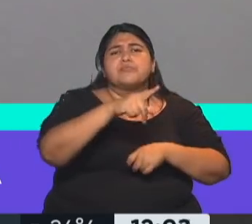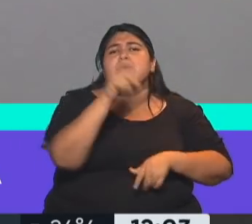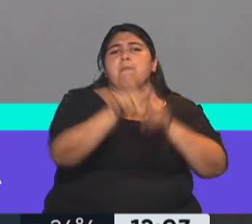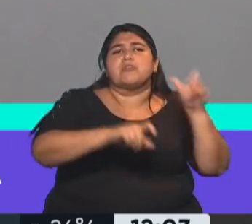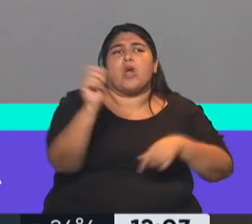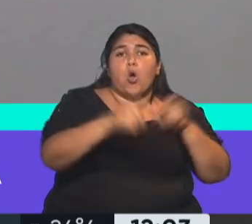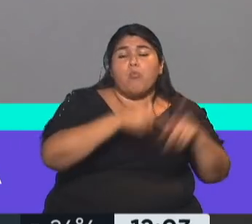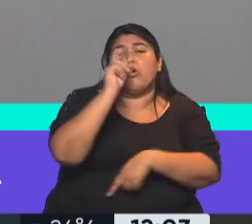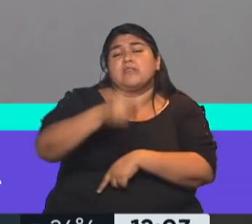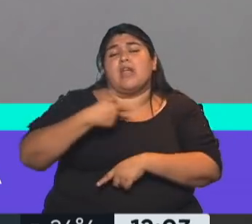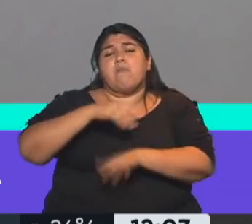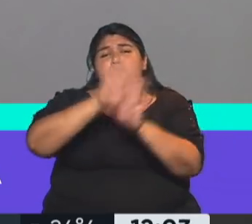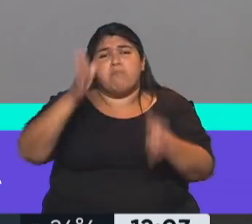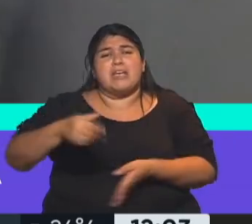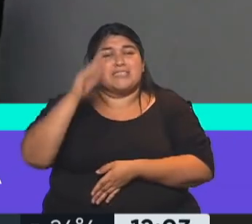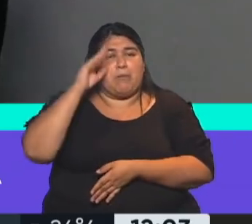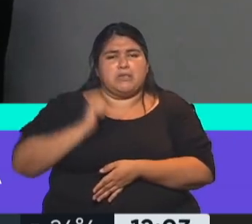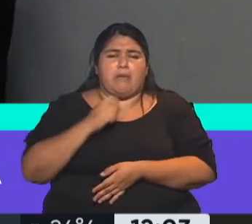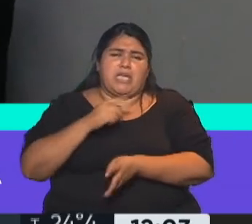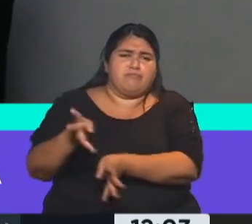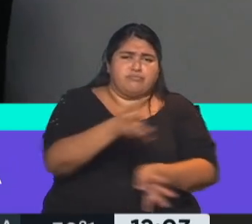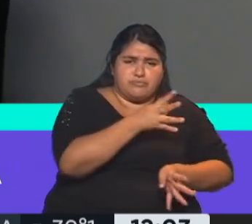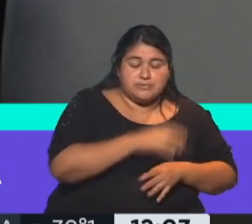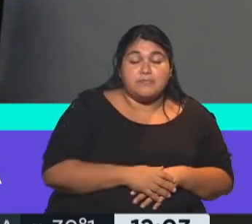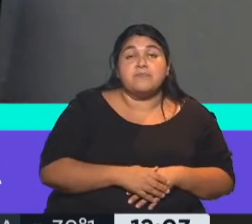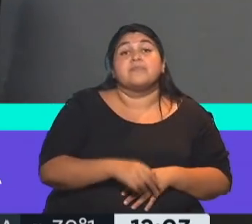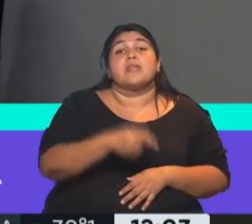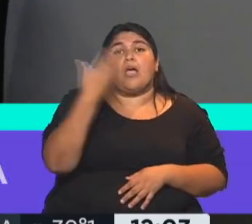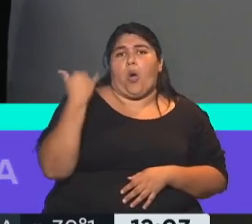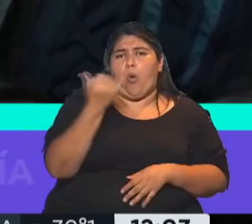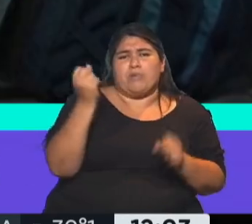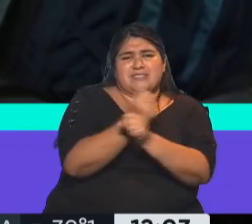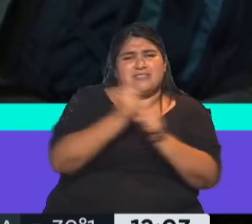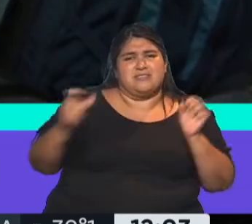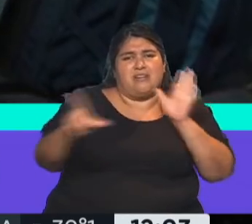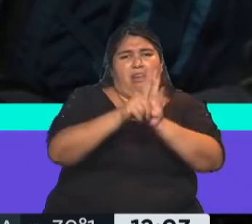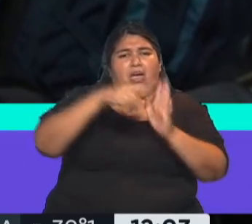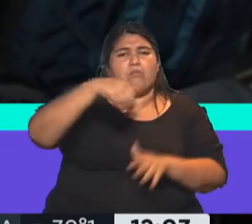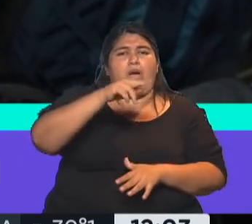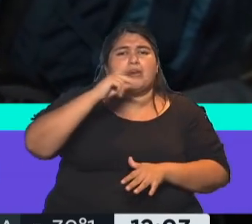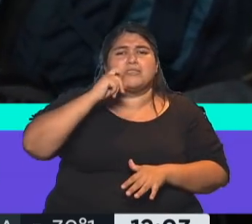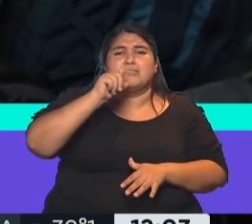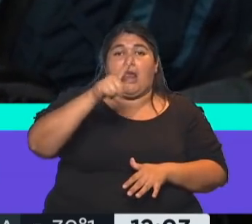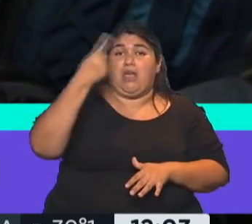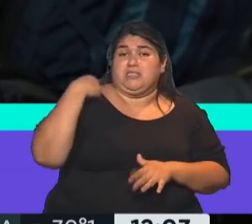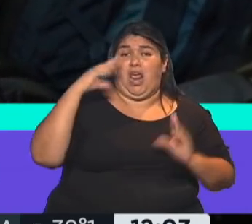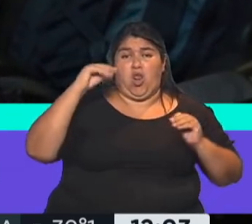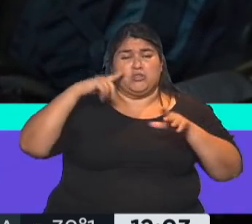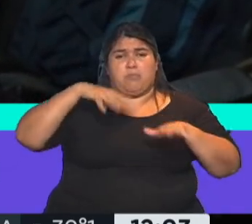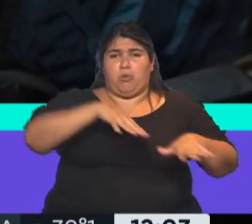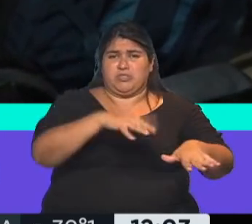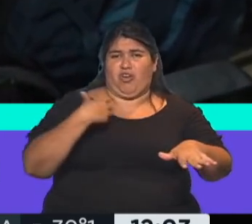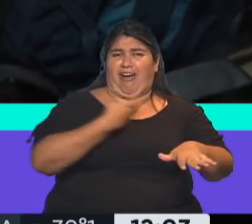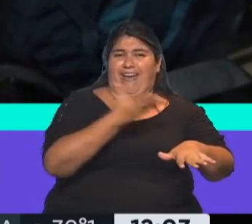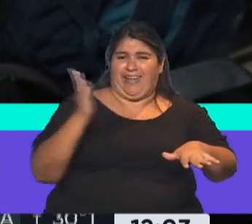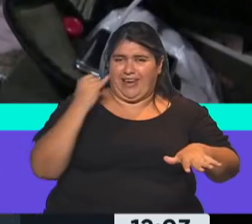militares. Recién se lo adelantábamos, el mandatario ucraniano que aprobó el jueves, recordemos, la ley marcial. Anoche decretó la movilización general de